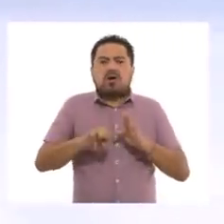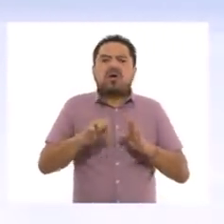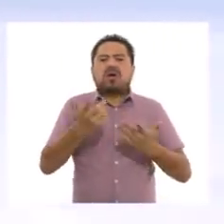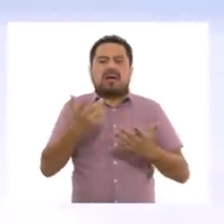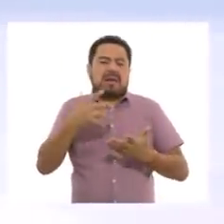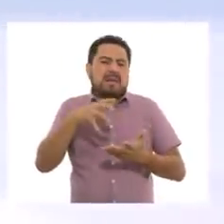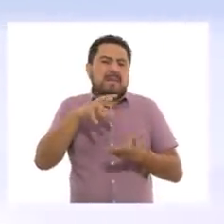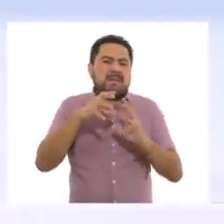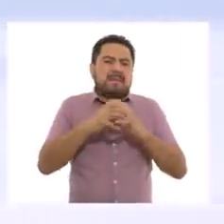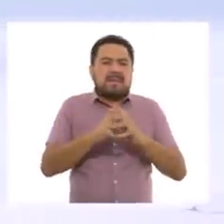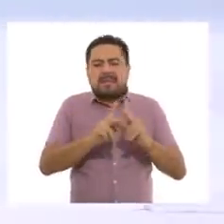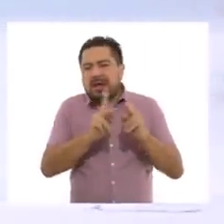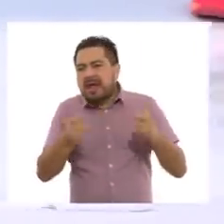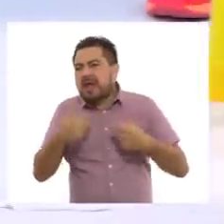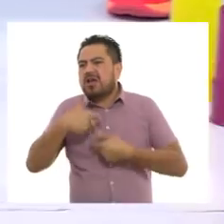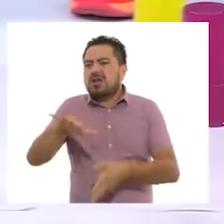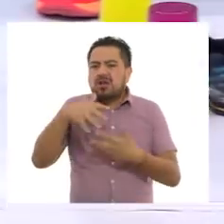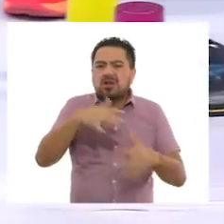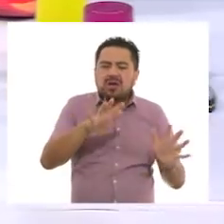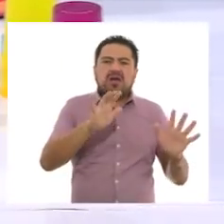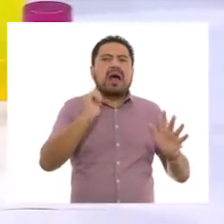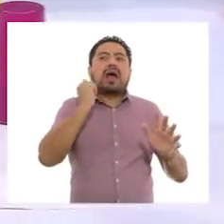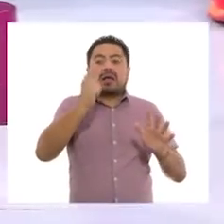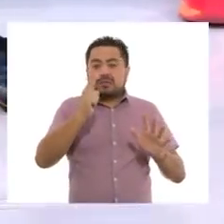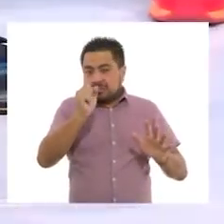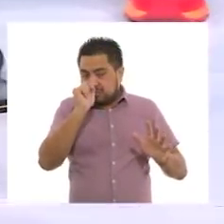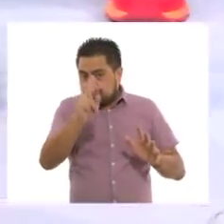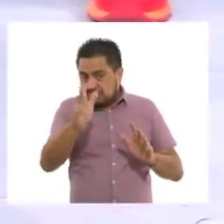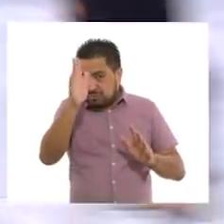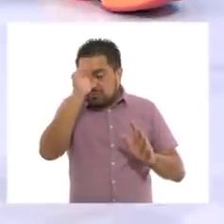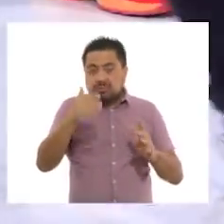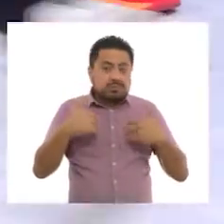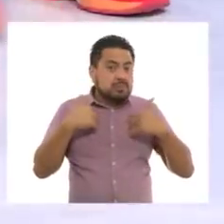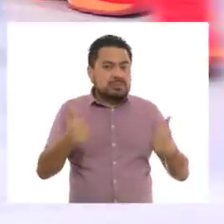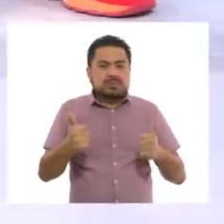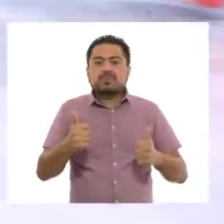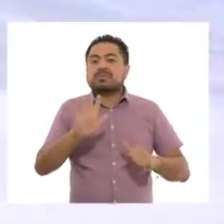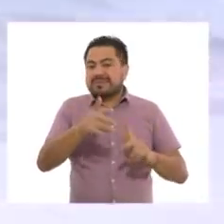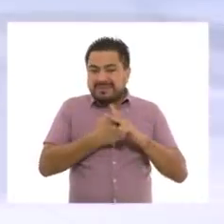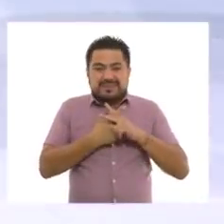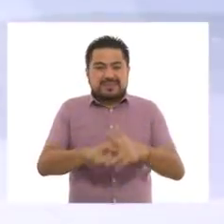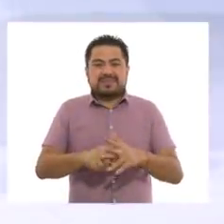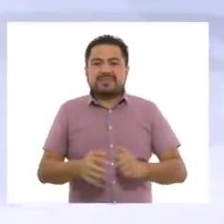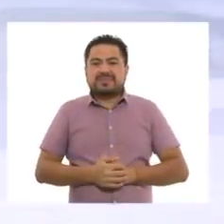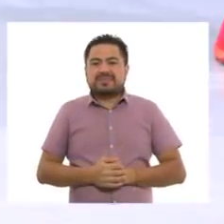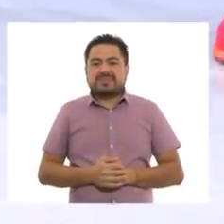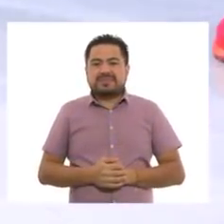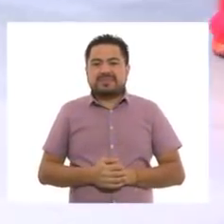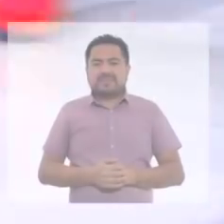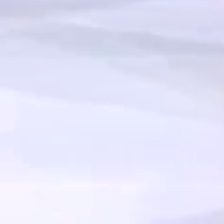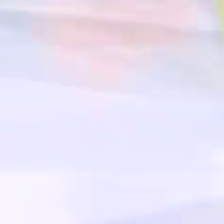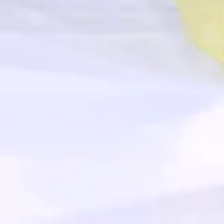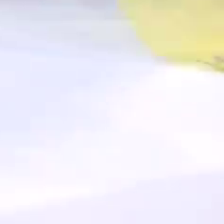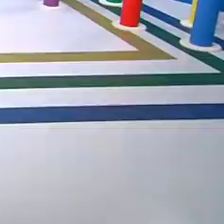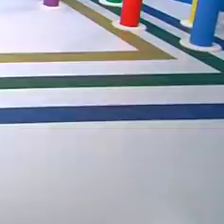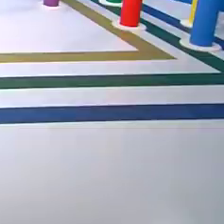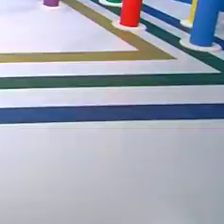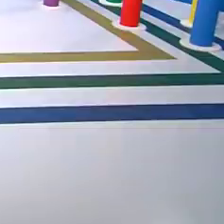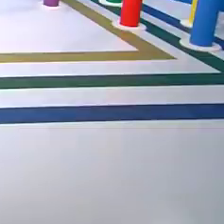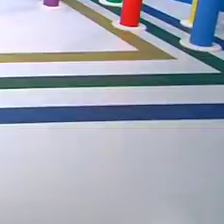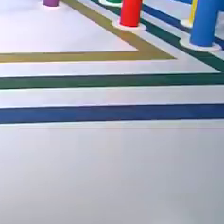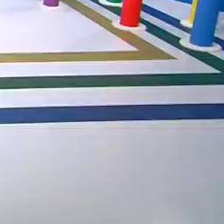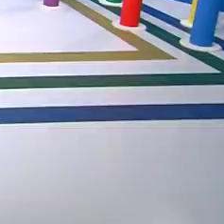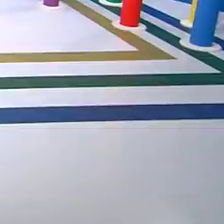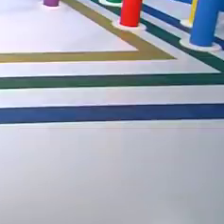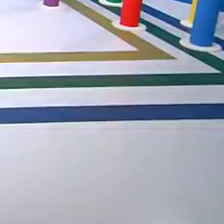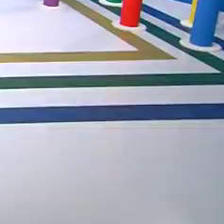de periódicos o algo así. Uh-huh. ¿Estamos? ¿Entendimos? Sí, muy bien. ¡Y comenzamos! Entonces... Aquí Ale y yo lo vamos a hacer juntos.